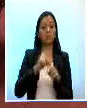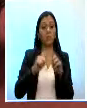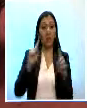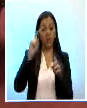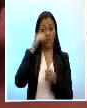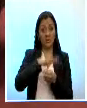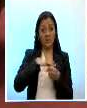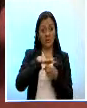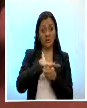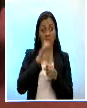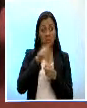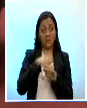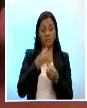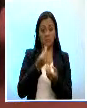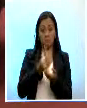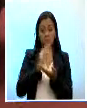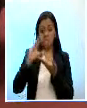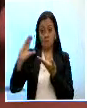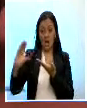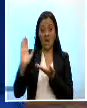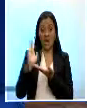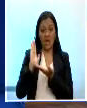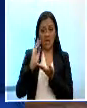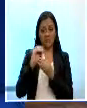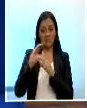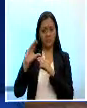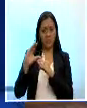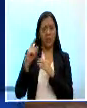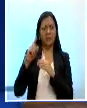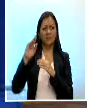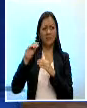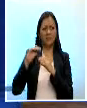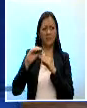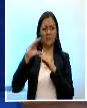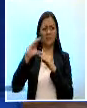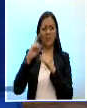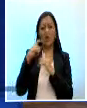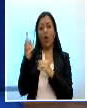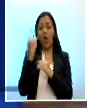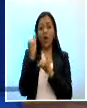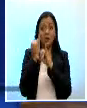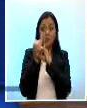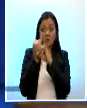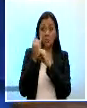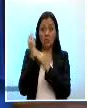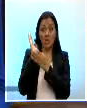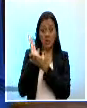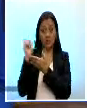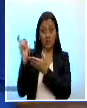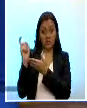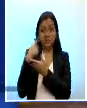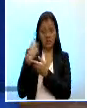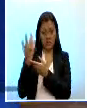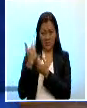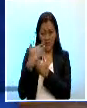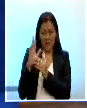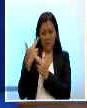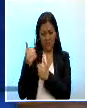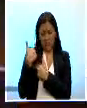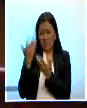Estado aporte al IES con los recursos que sean necesarios en el caso de que la institución lo necesite, ¿no es ya suficiente garantía para